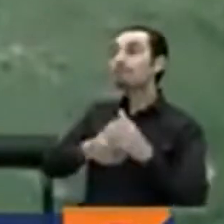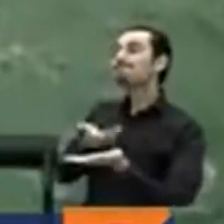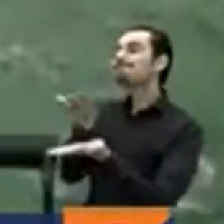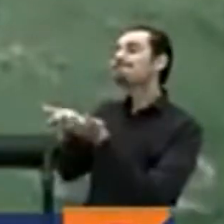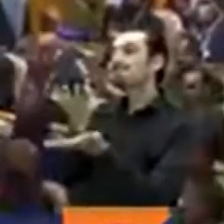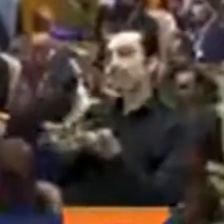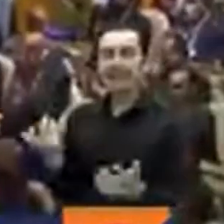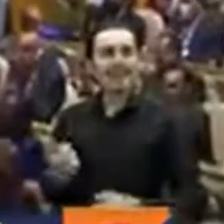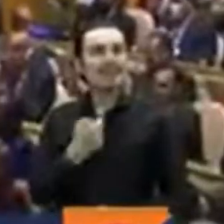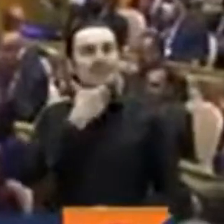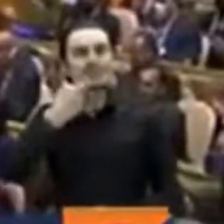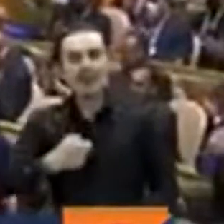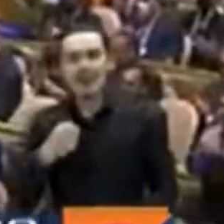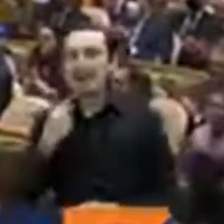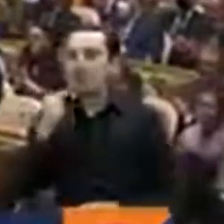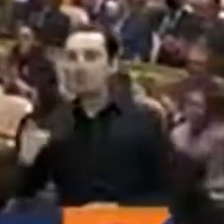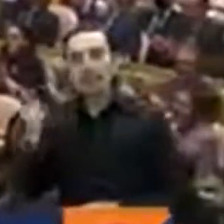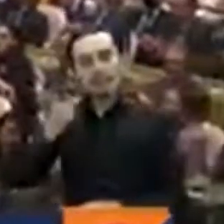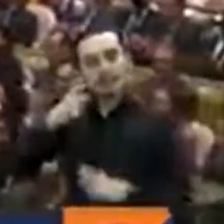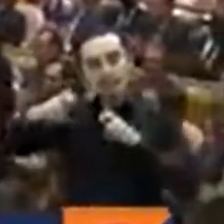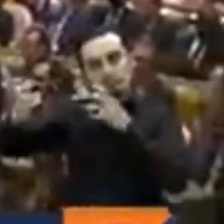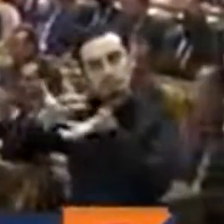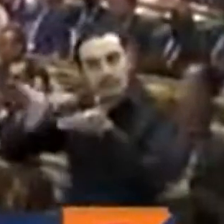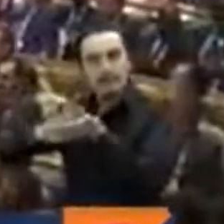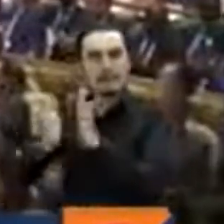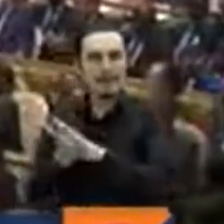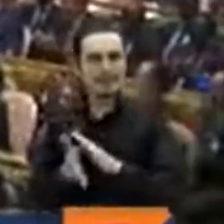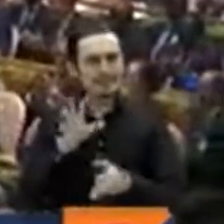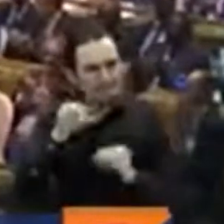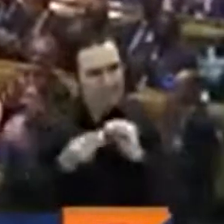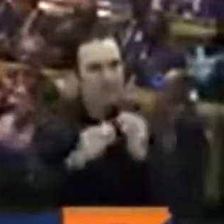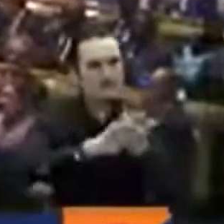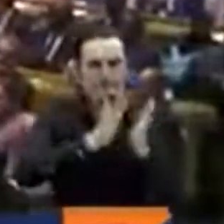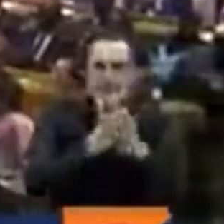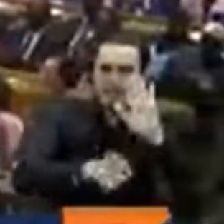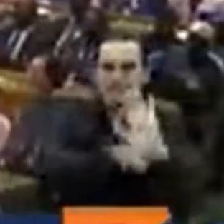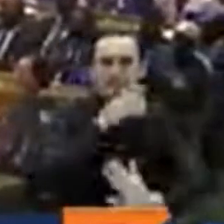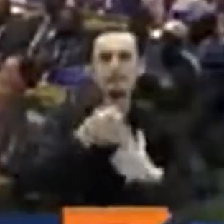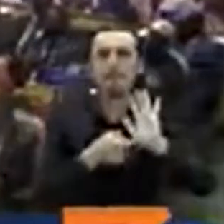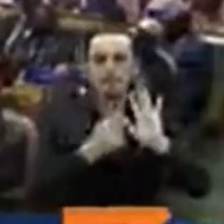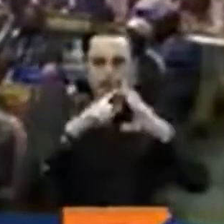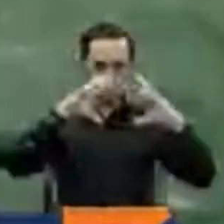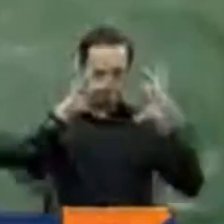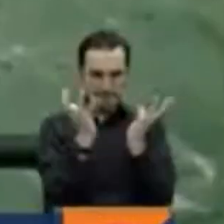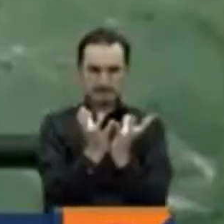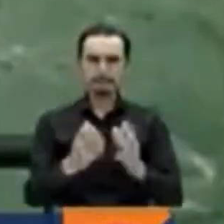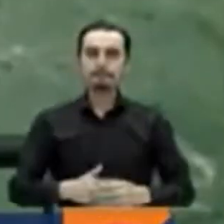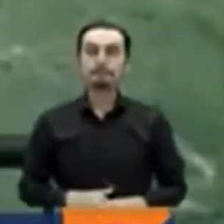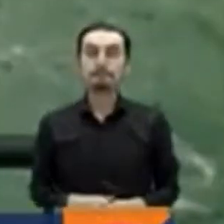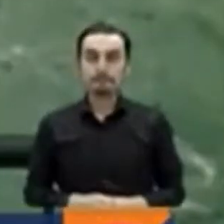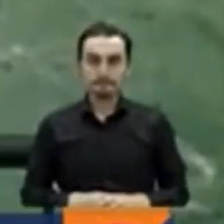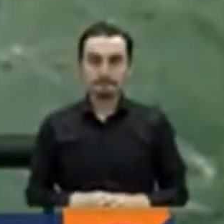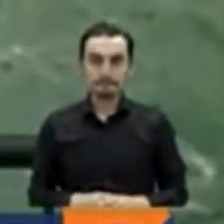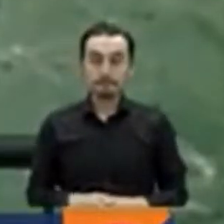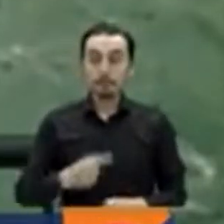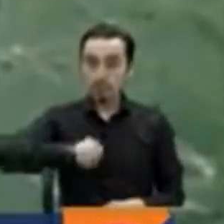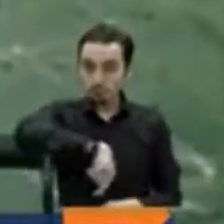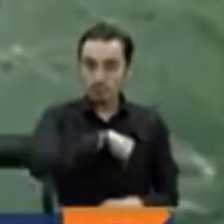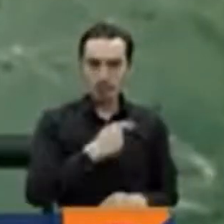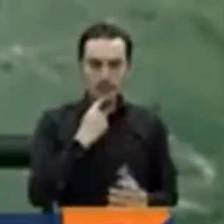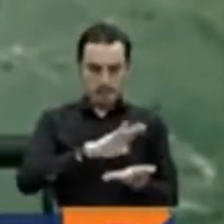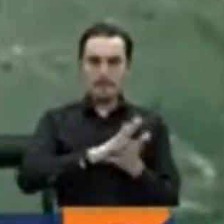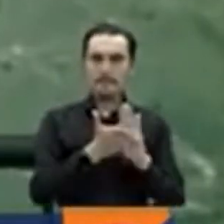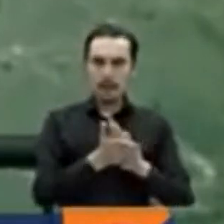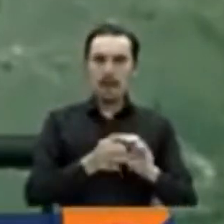hacer la paz. Incluso habló de paz total, llevándola a un ámbito mundial. Solo en paz